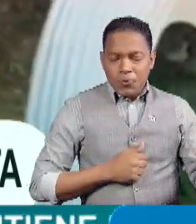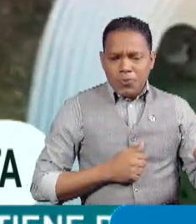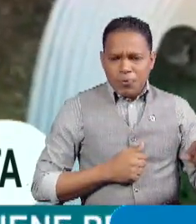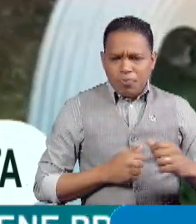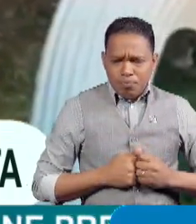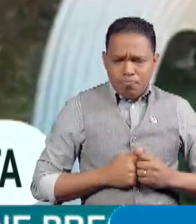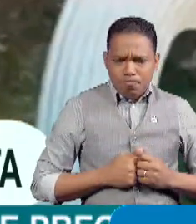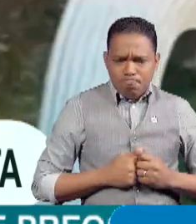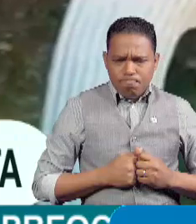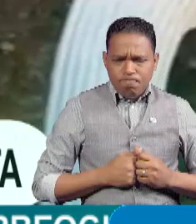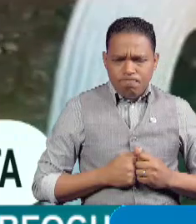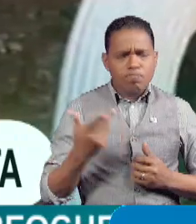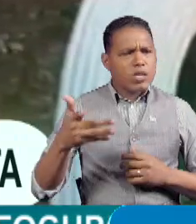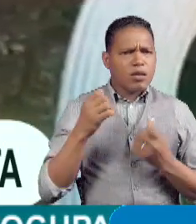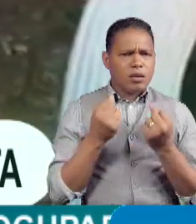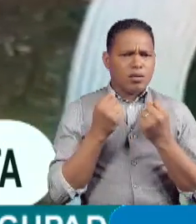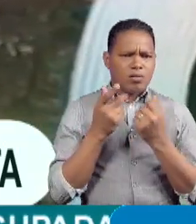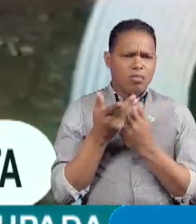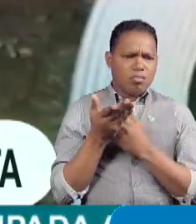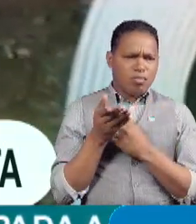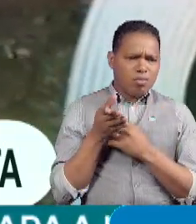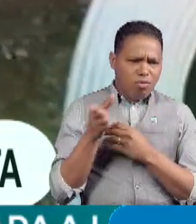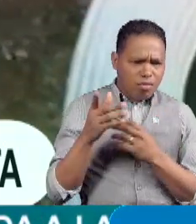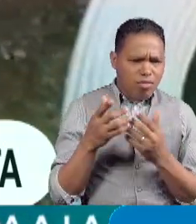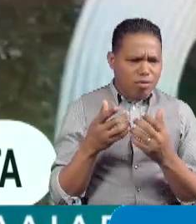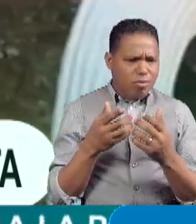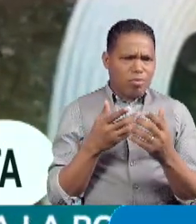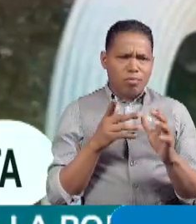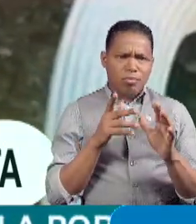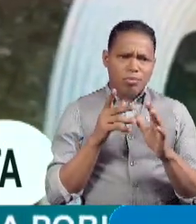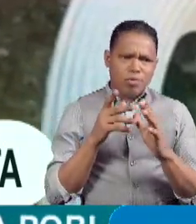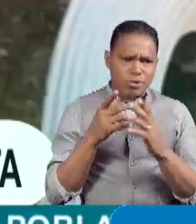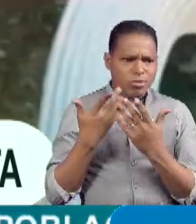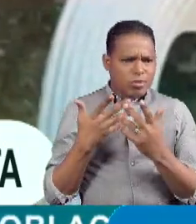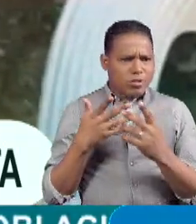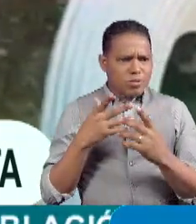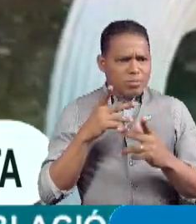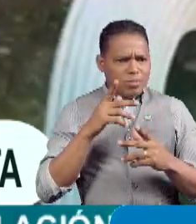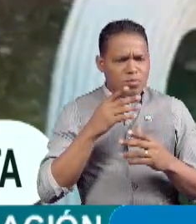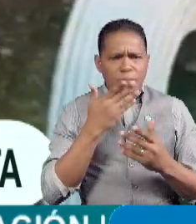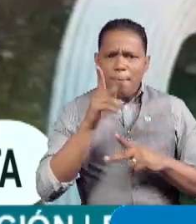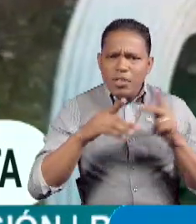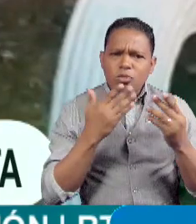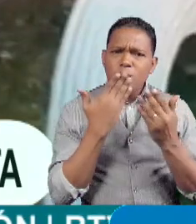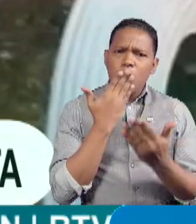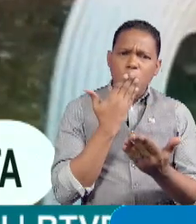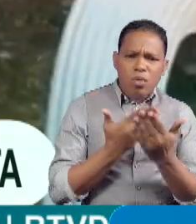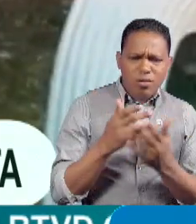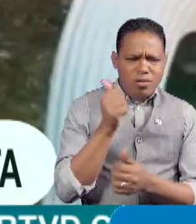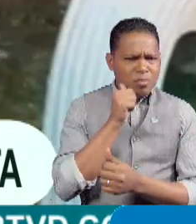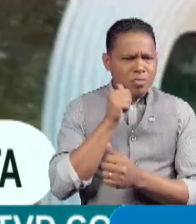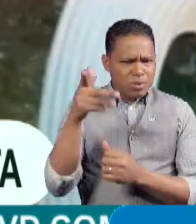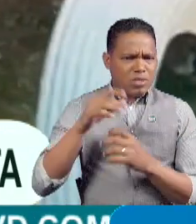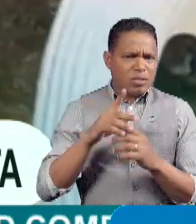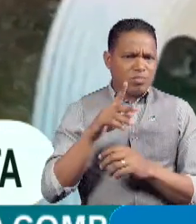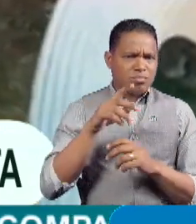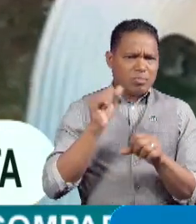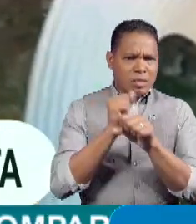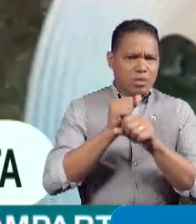mucha gente que él quitó del medio. Mucha gente buena. Mira esa muchacha que trabajaba en el Canal